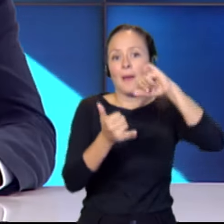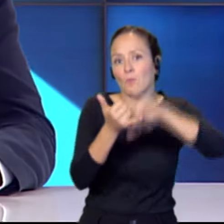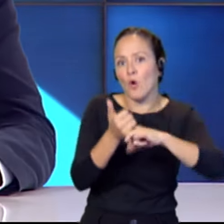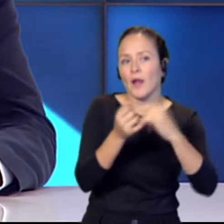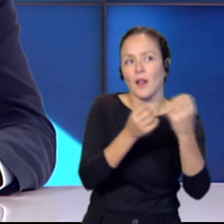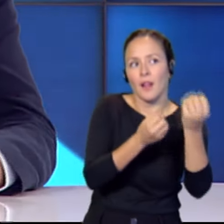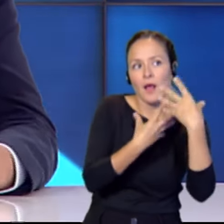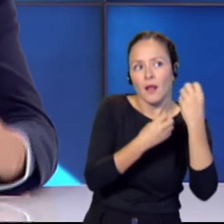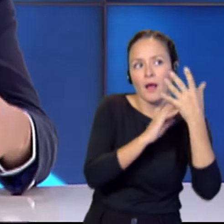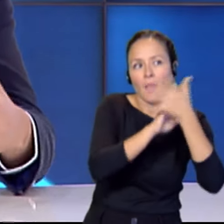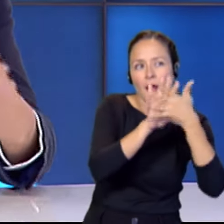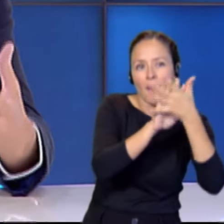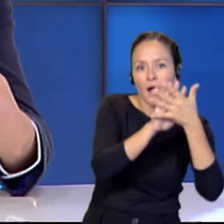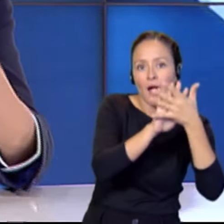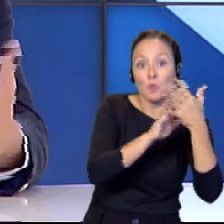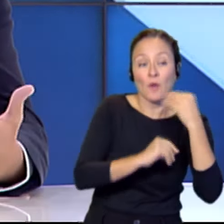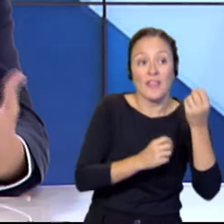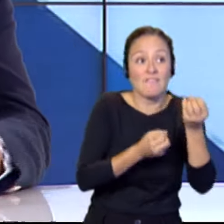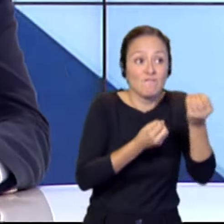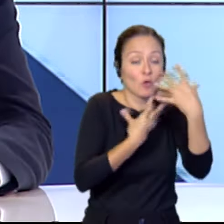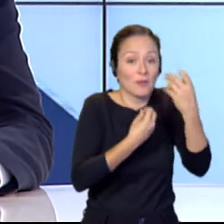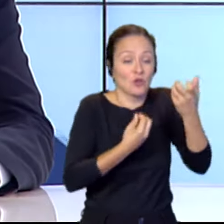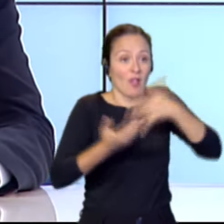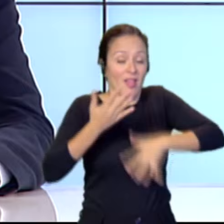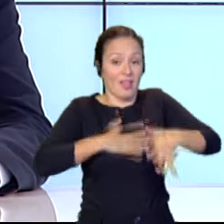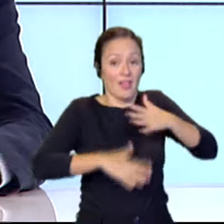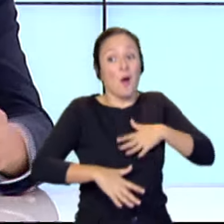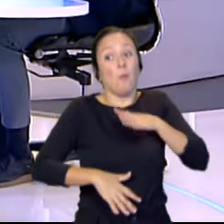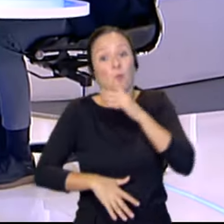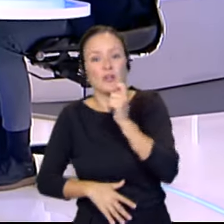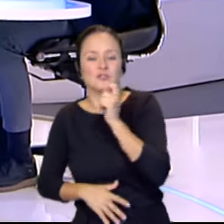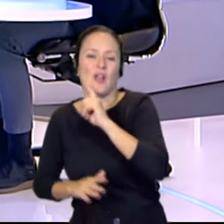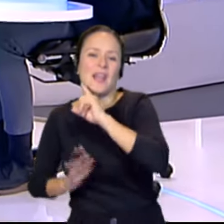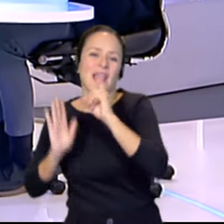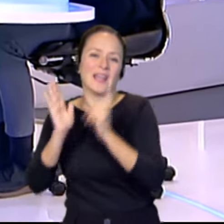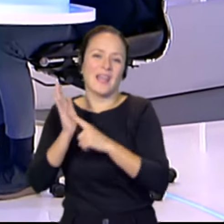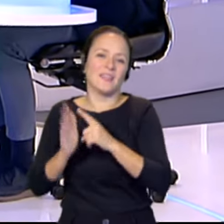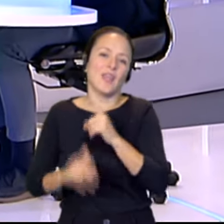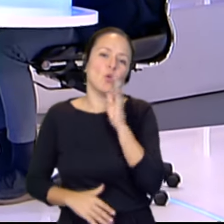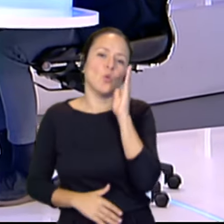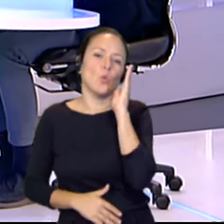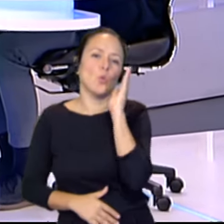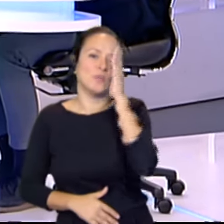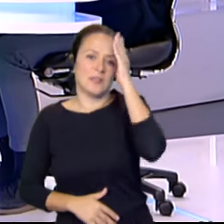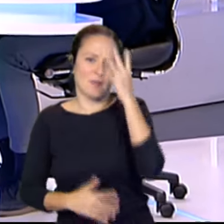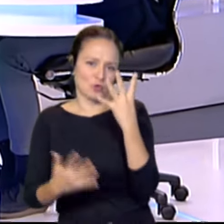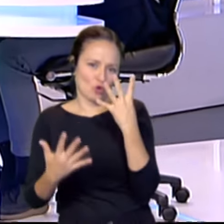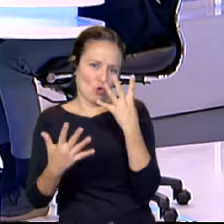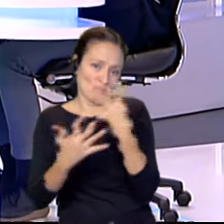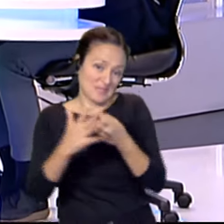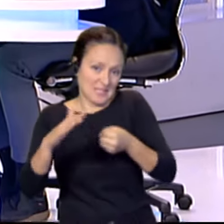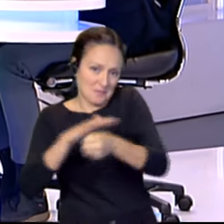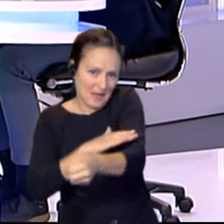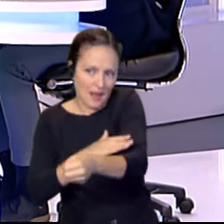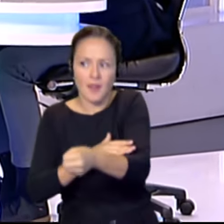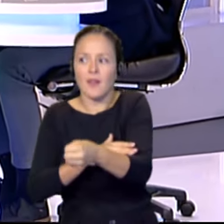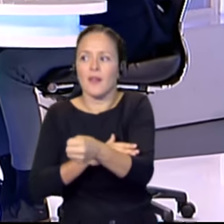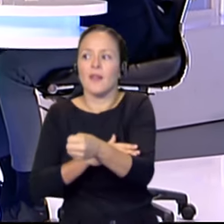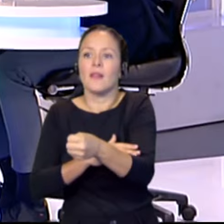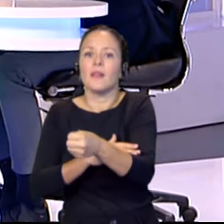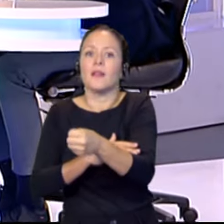su mujer y precisamente por eso se habilita en la ley de enjuiciamiento criminal que en este tipo de situaciones para evitar incluso conflictos